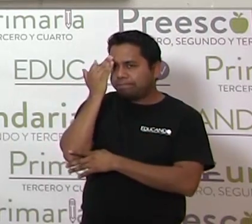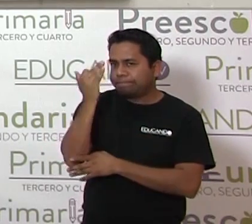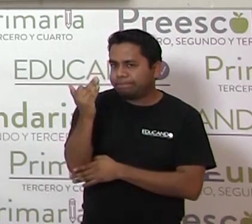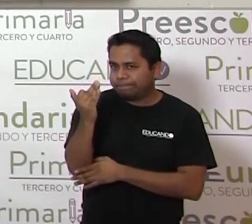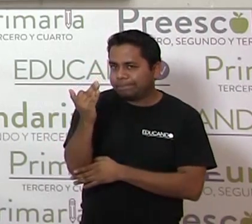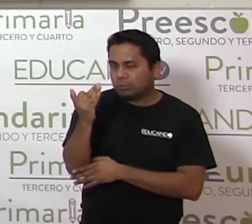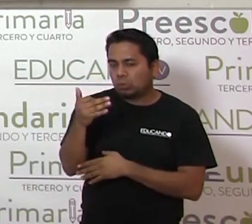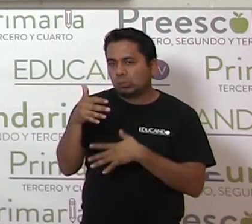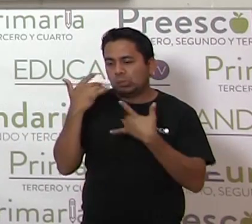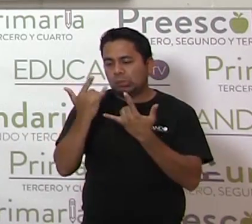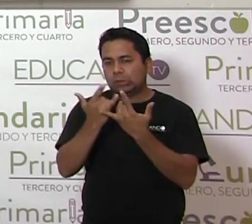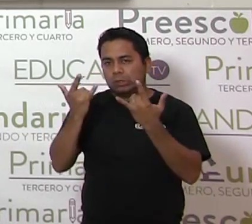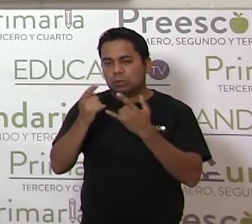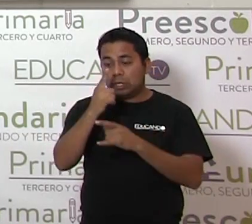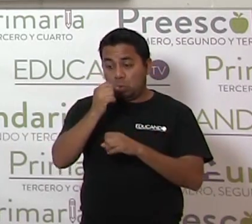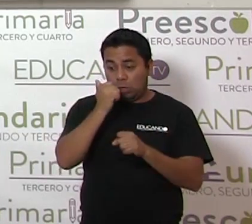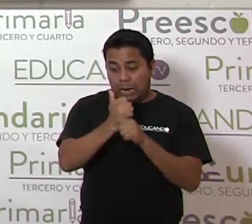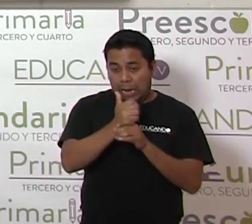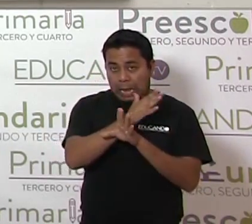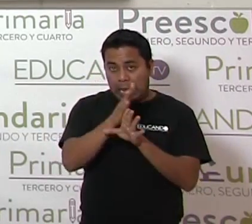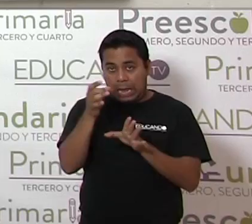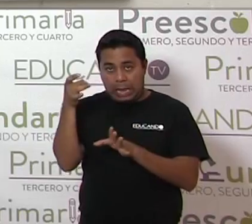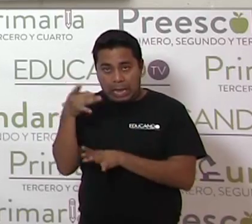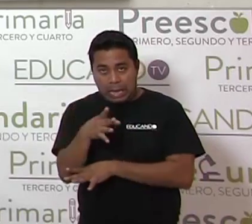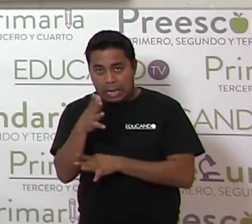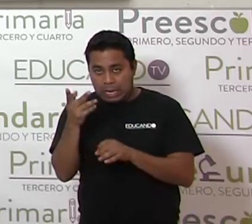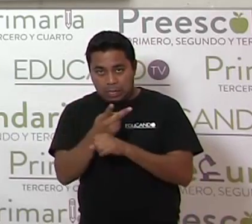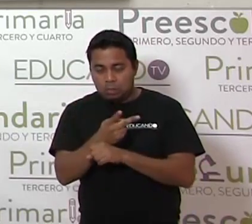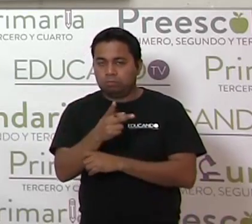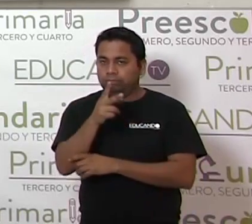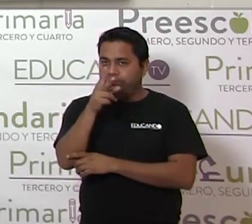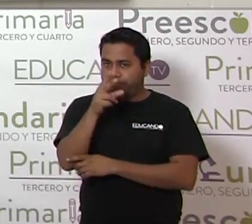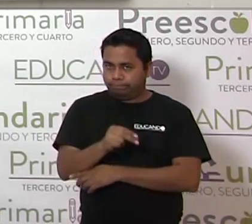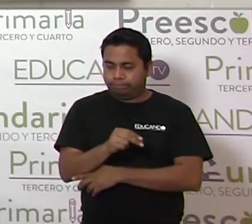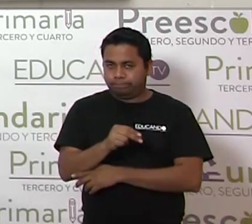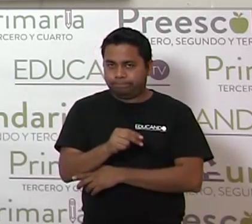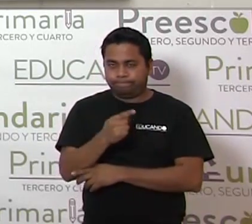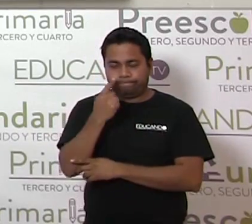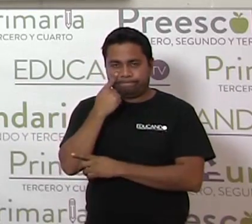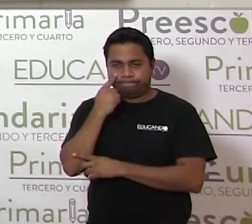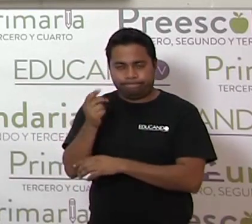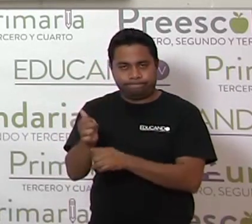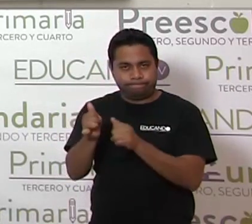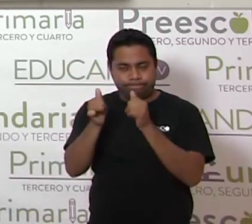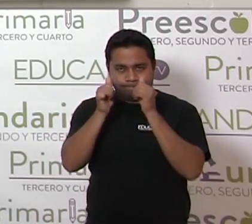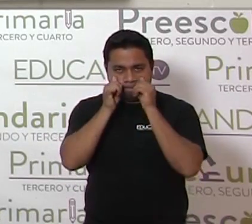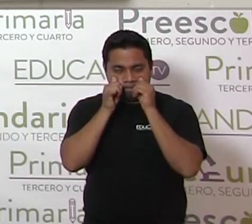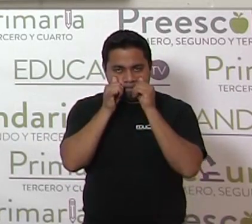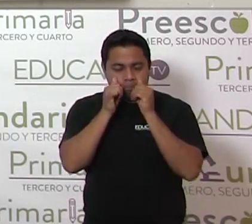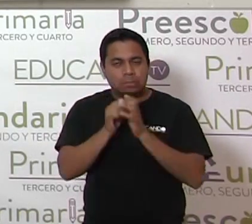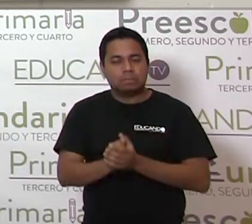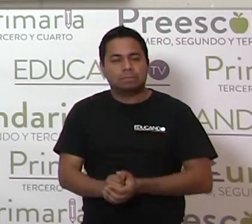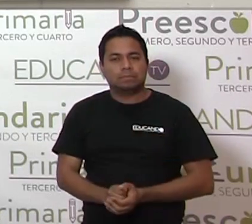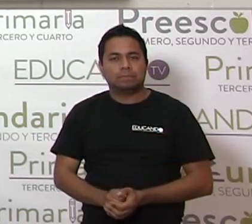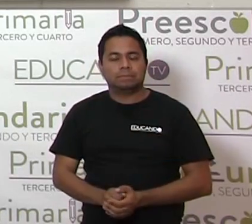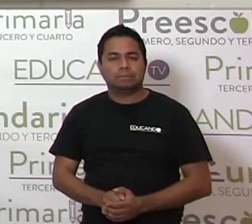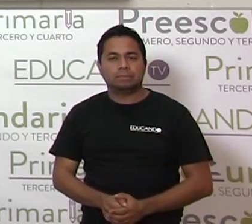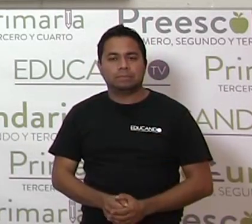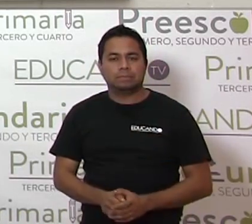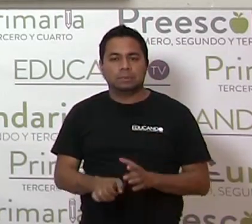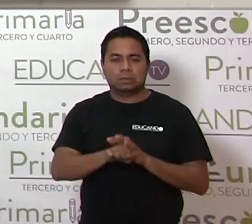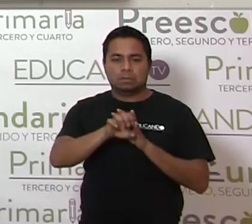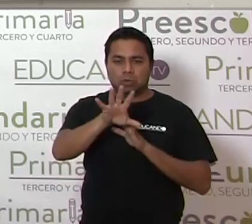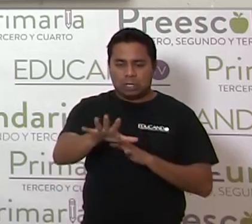que no solamente duró un año, bien, estamos hablando, mucha atención, que la guerra